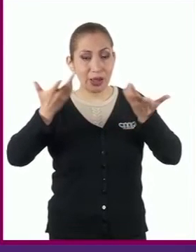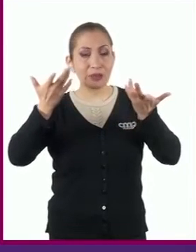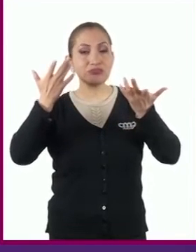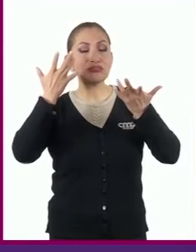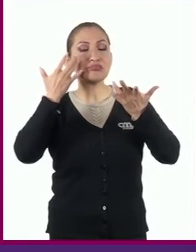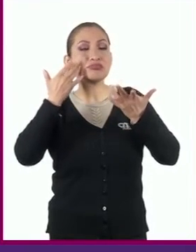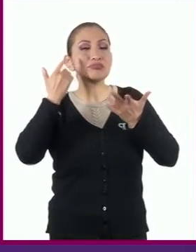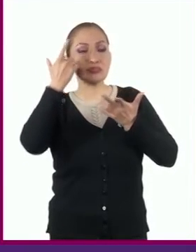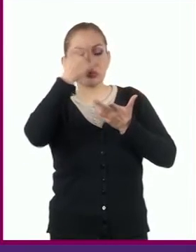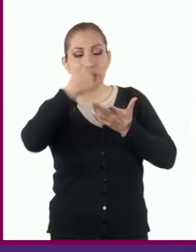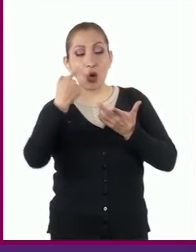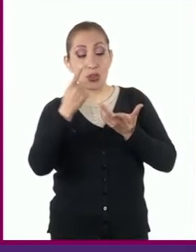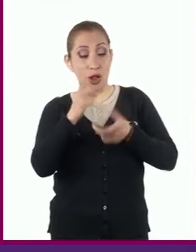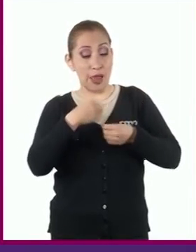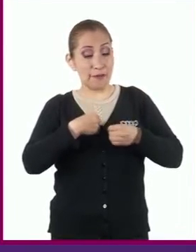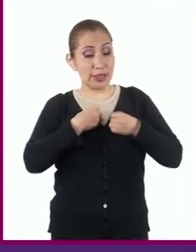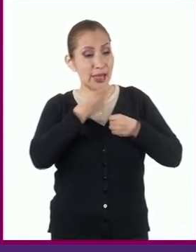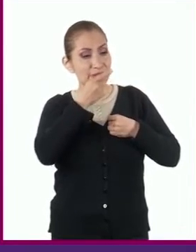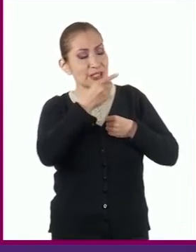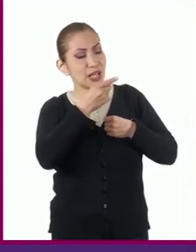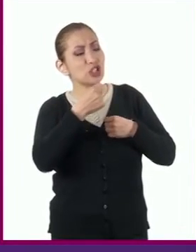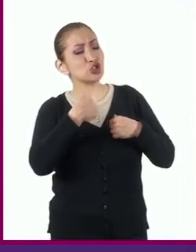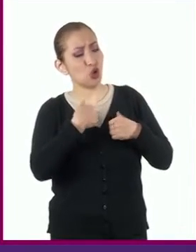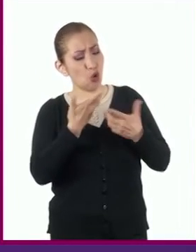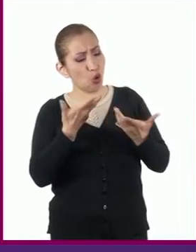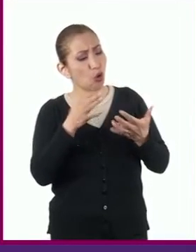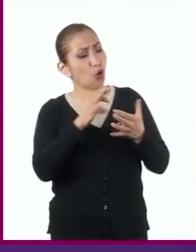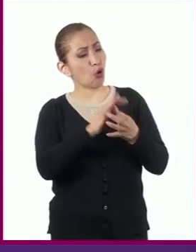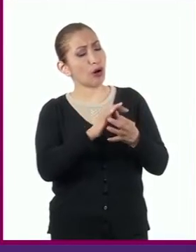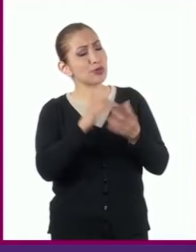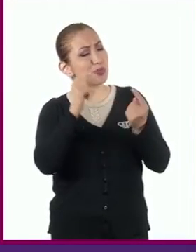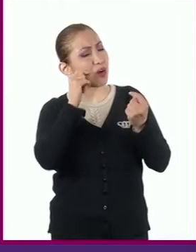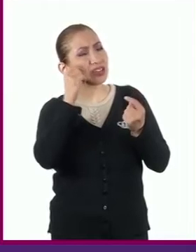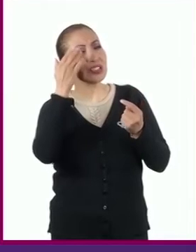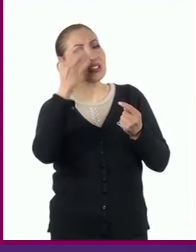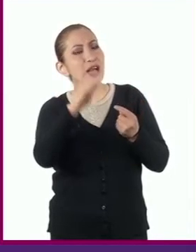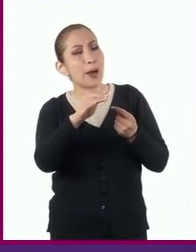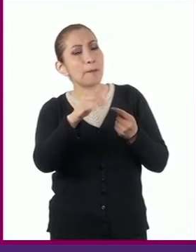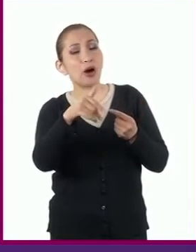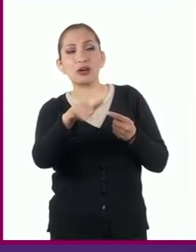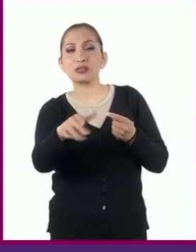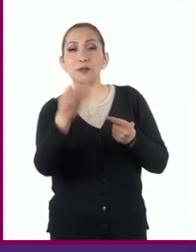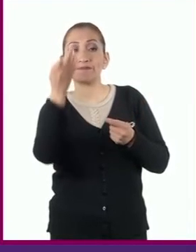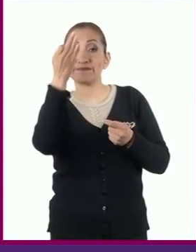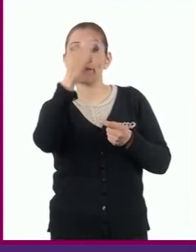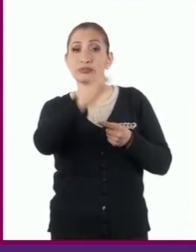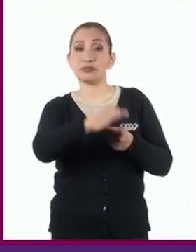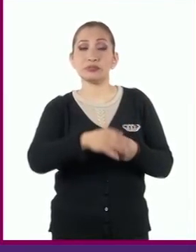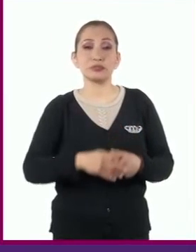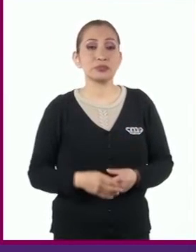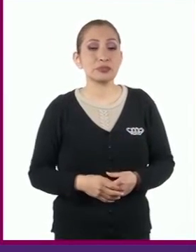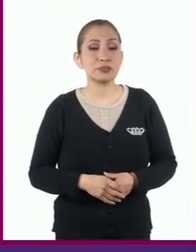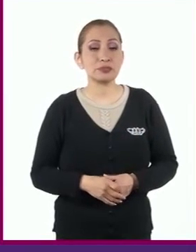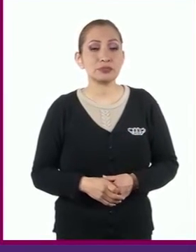corona, cuando la vida dice aún, soy tuya, aunque sepamos bien que nos traiciona.